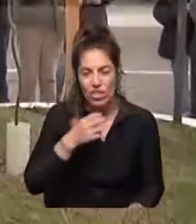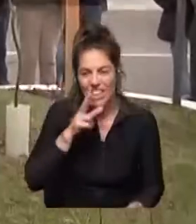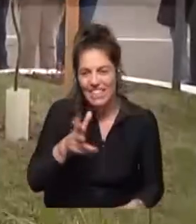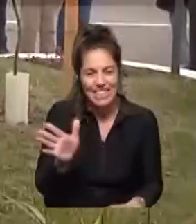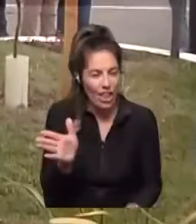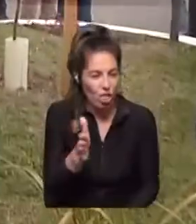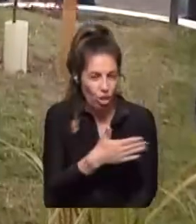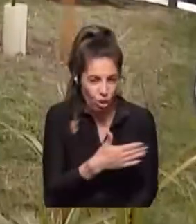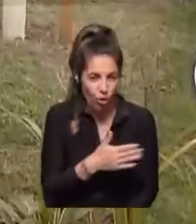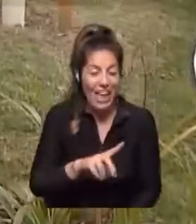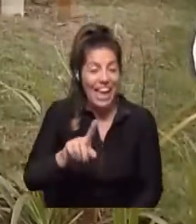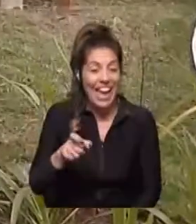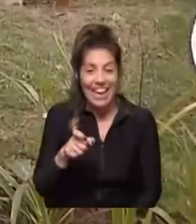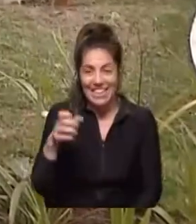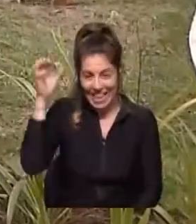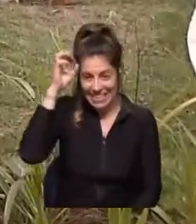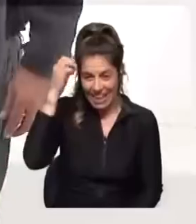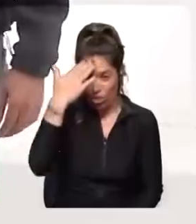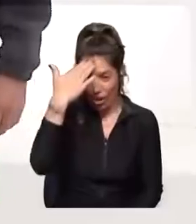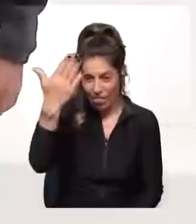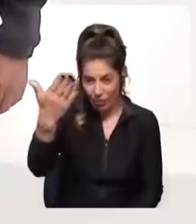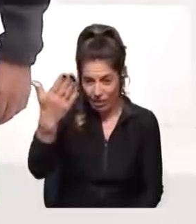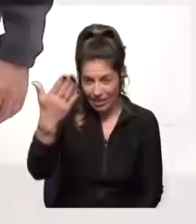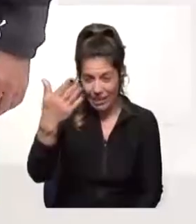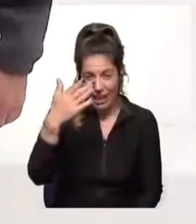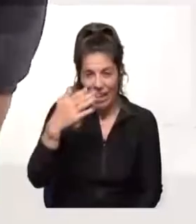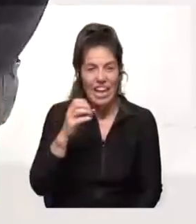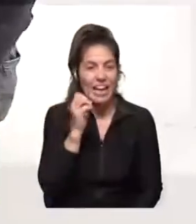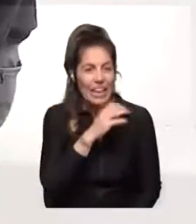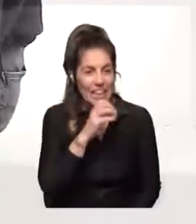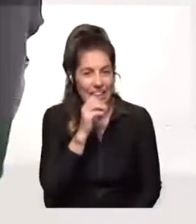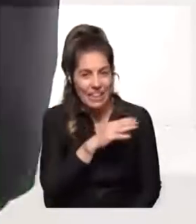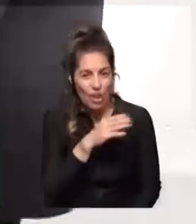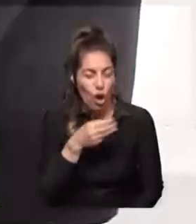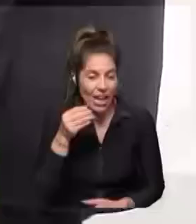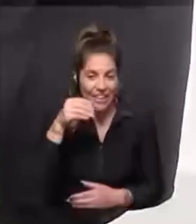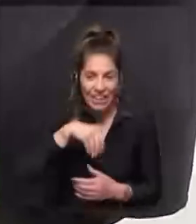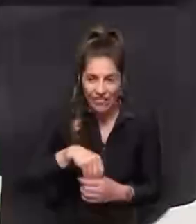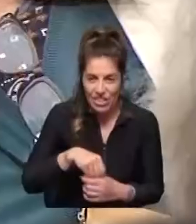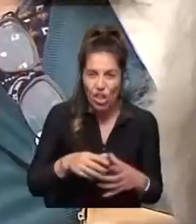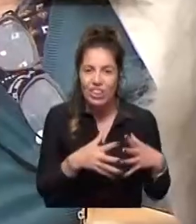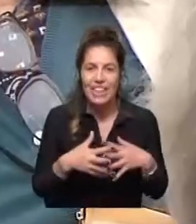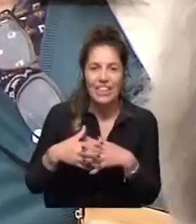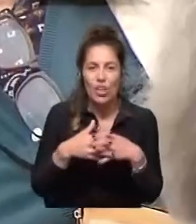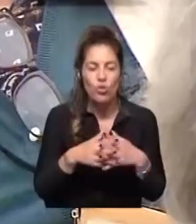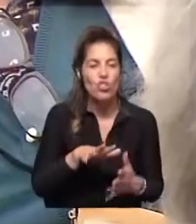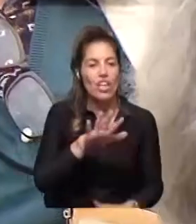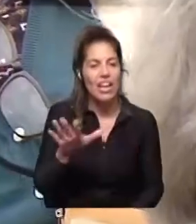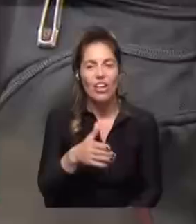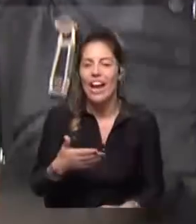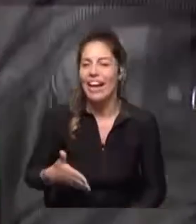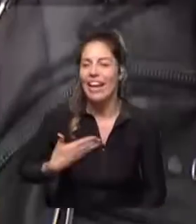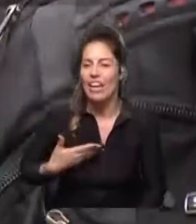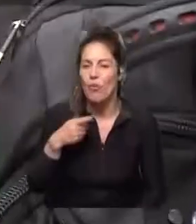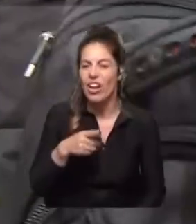por su parte la ex senadora del frente amplio Mónica Xavier crítico la intervención de Estados Unidos en la región y reclamó